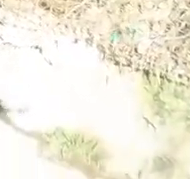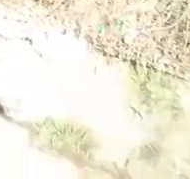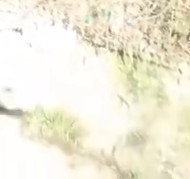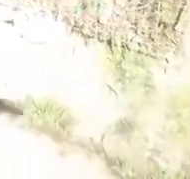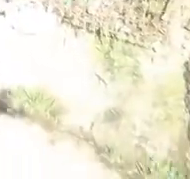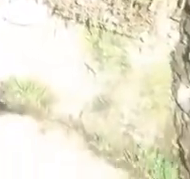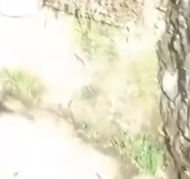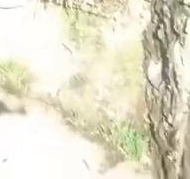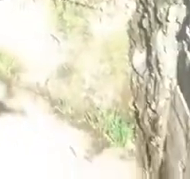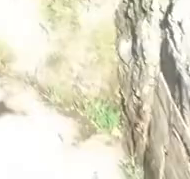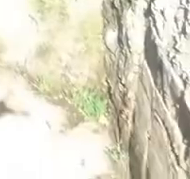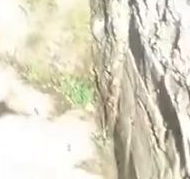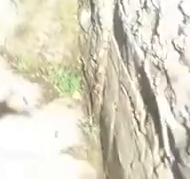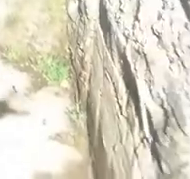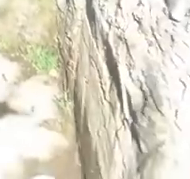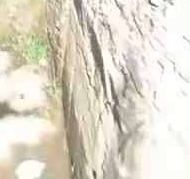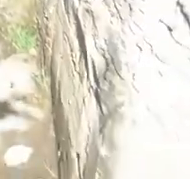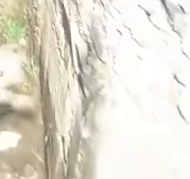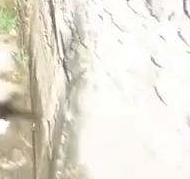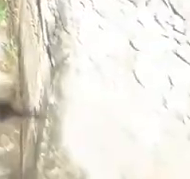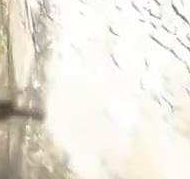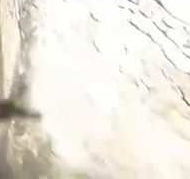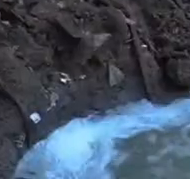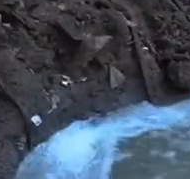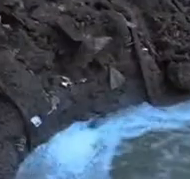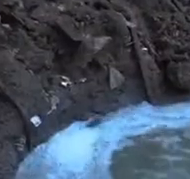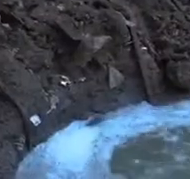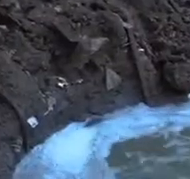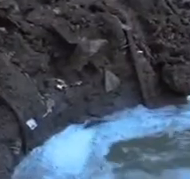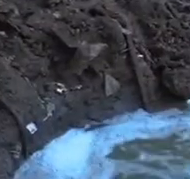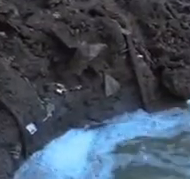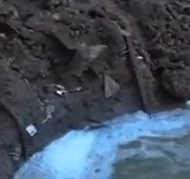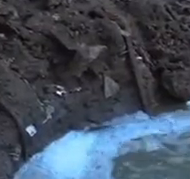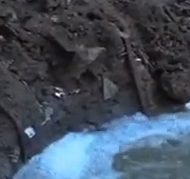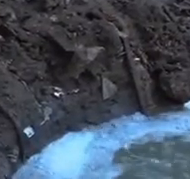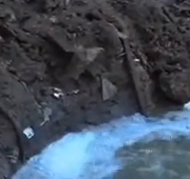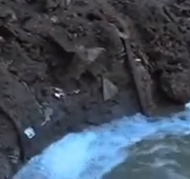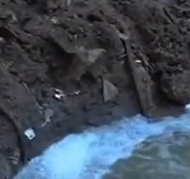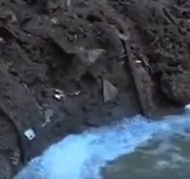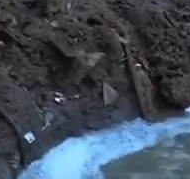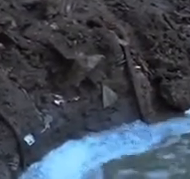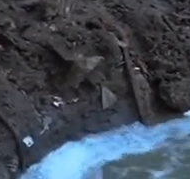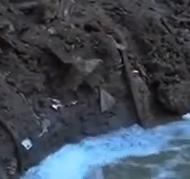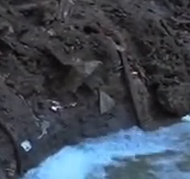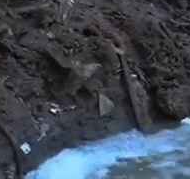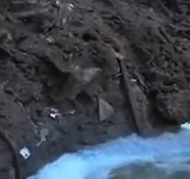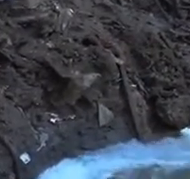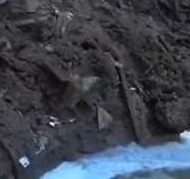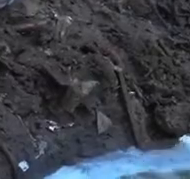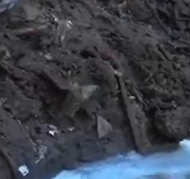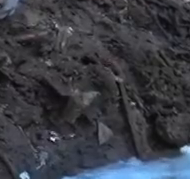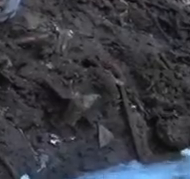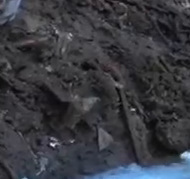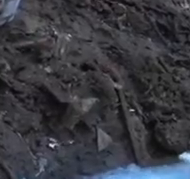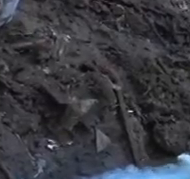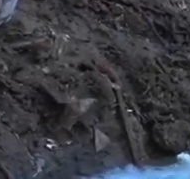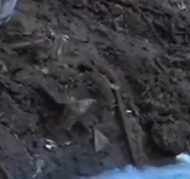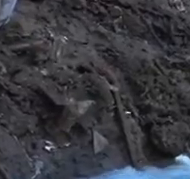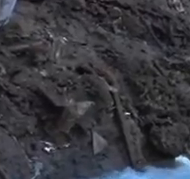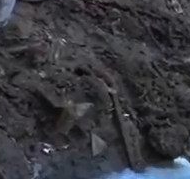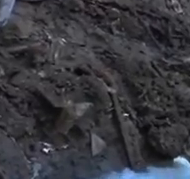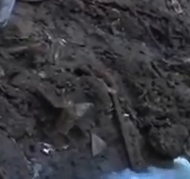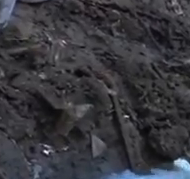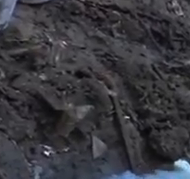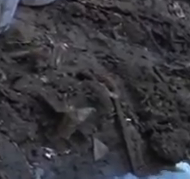este desasolve que podemos ver aquí en esta barranca para evitar inundaciones y hacer